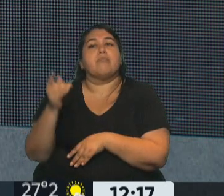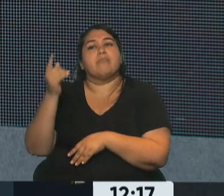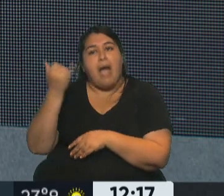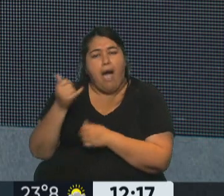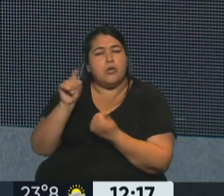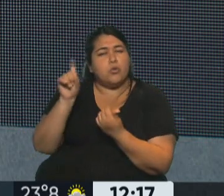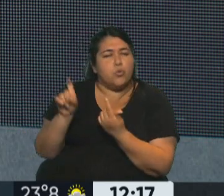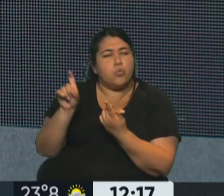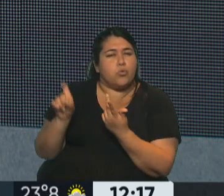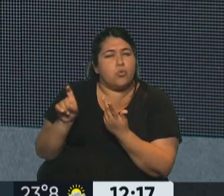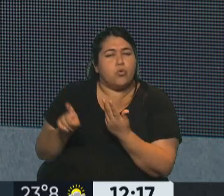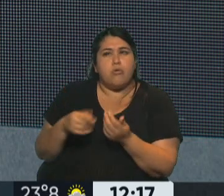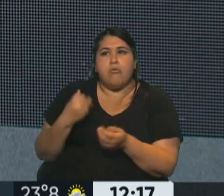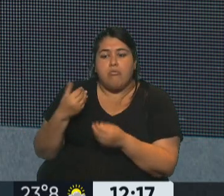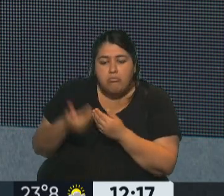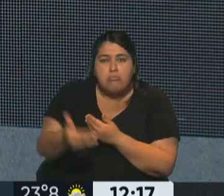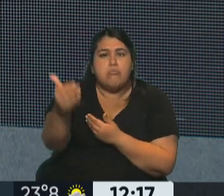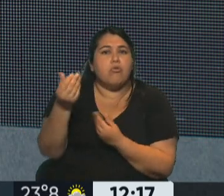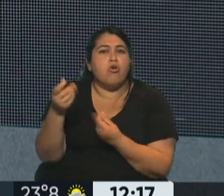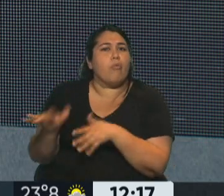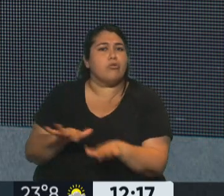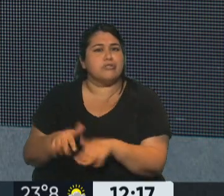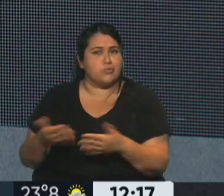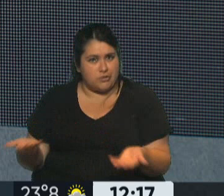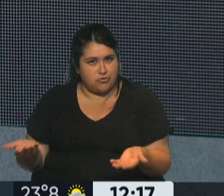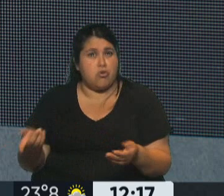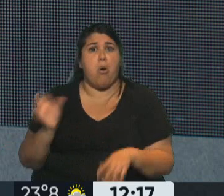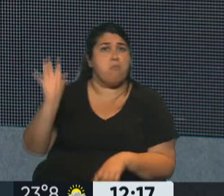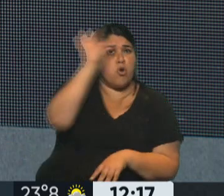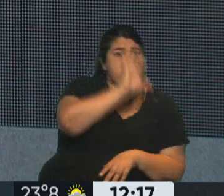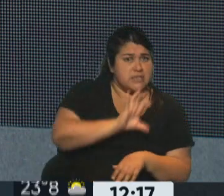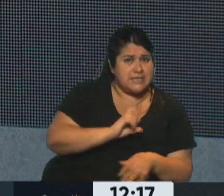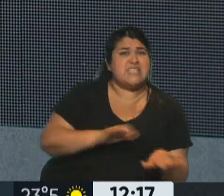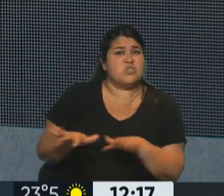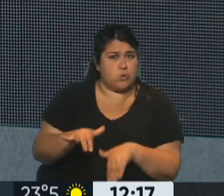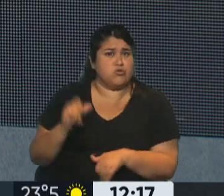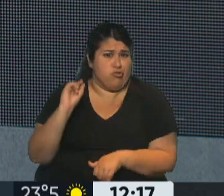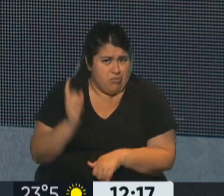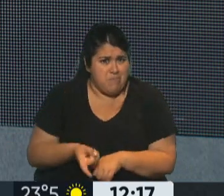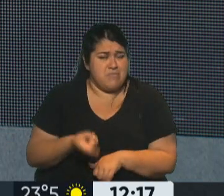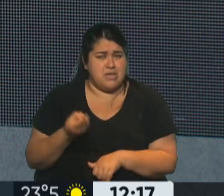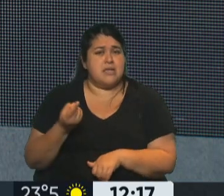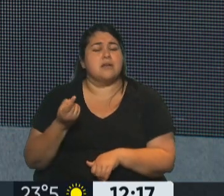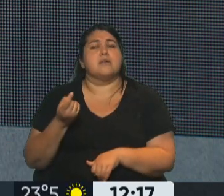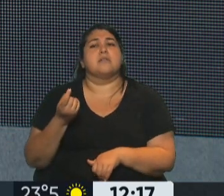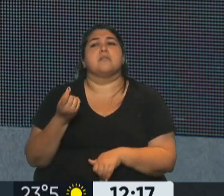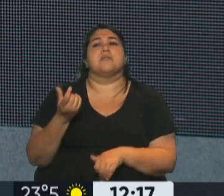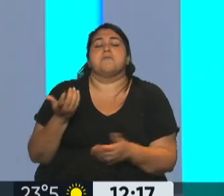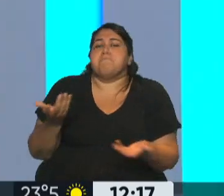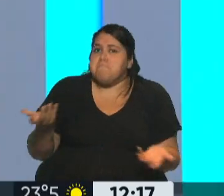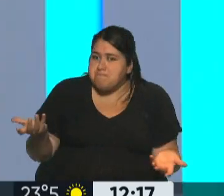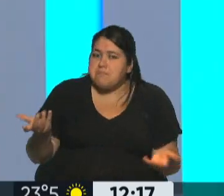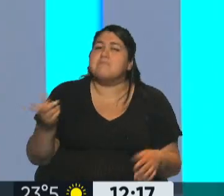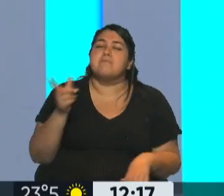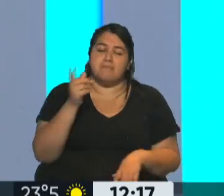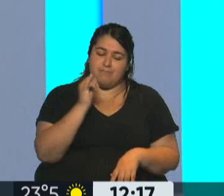preguntas, cómo vamos a seguir a partir de ahora, ¿verdad? Le está pasando a cada provincia y a cada gobernador, más allá de su cuestión política, me parece, ¿no? Sí, porque entre